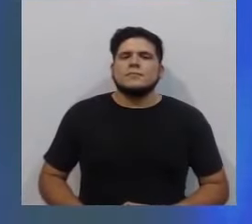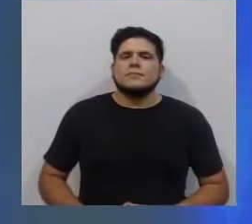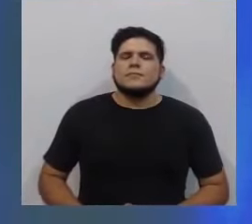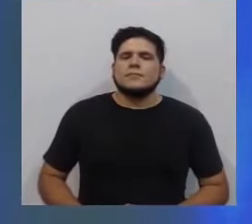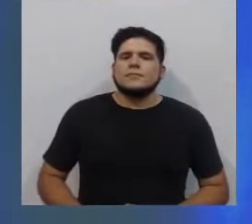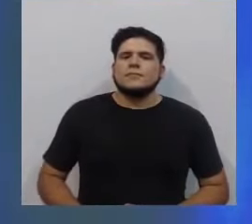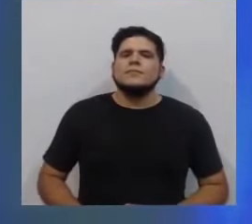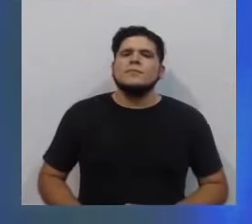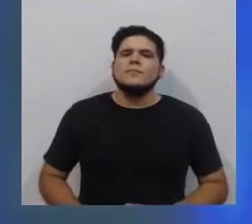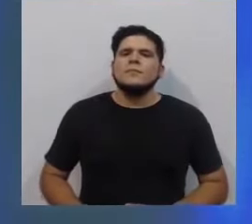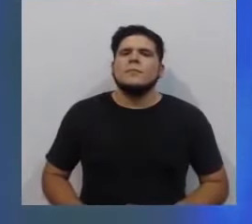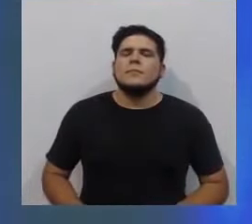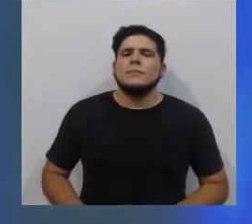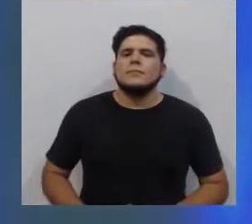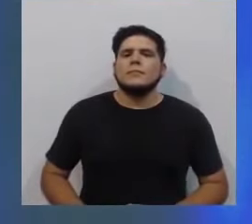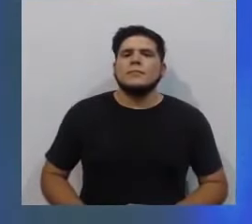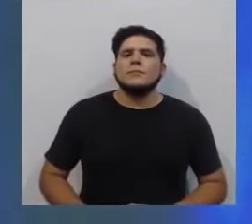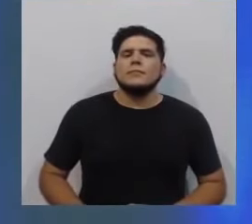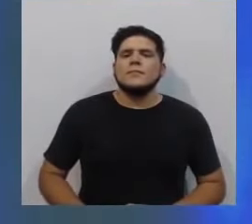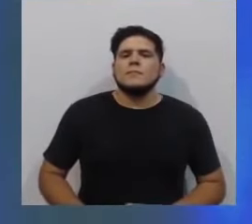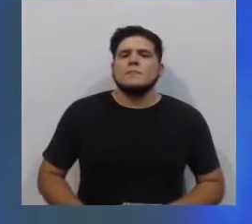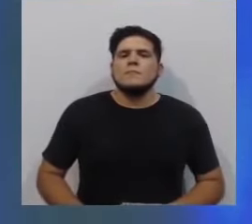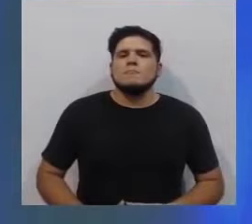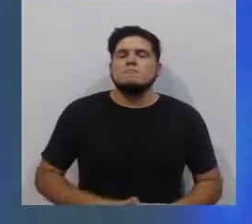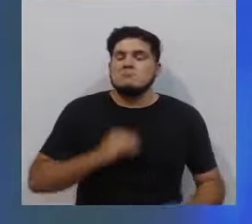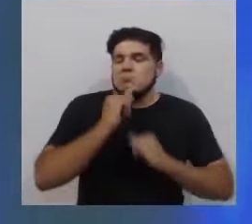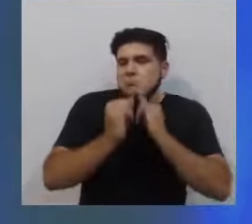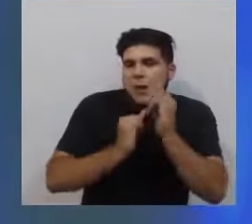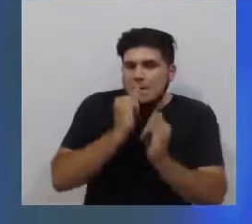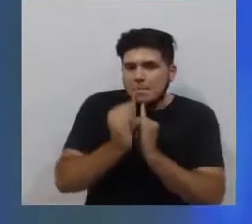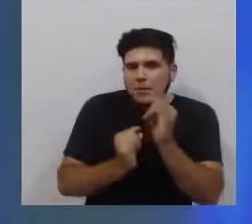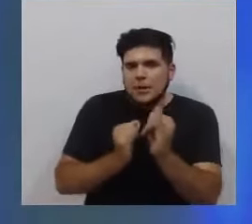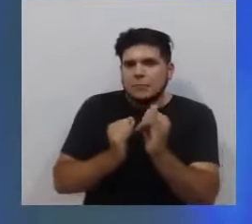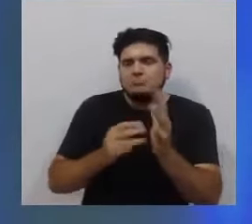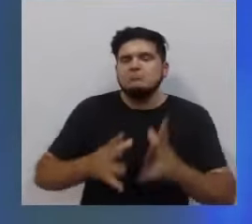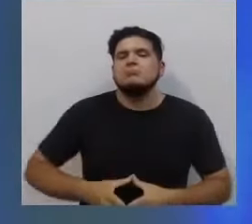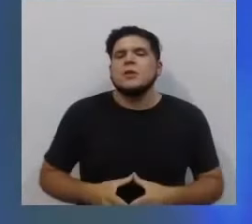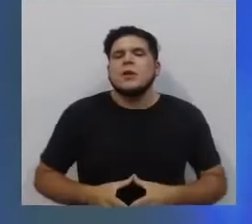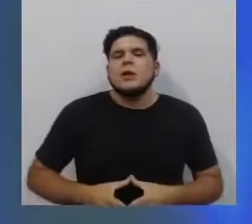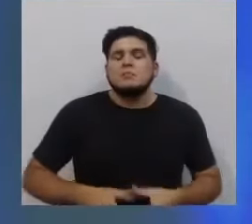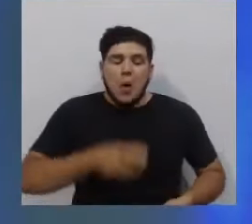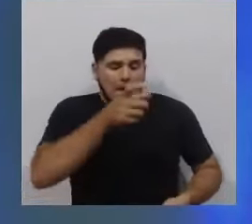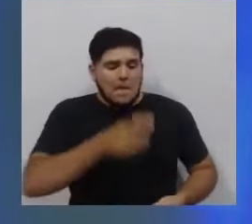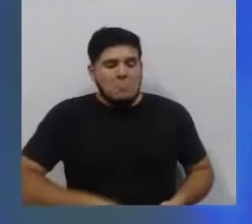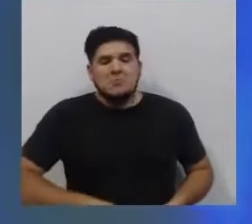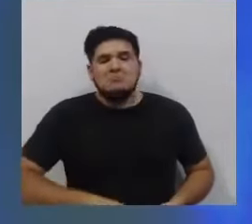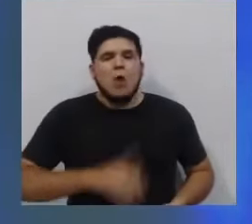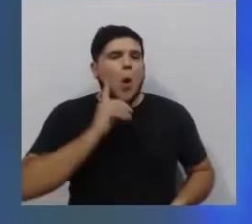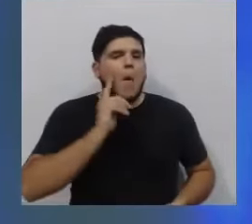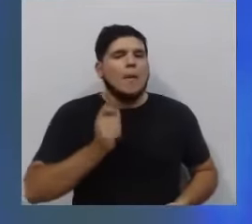fue un momento en donde nehemías r estaba bien en el lugar que le estaba